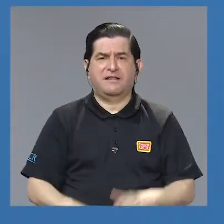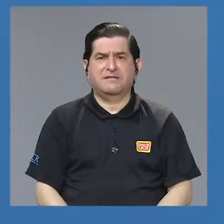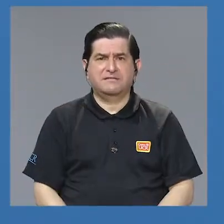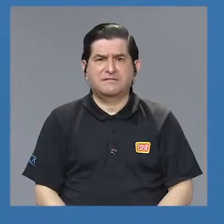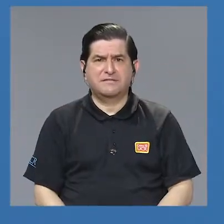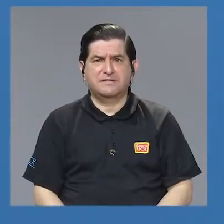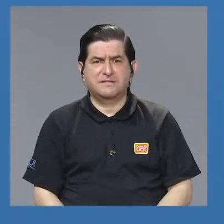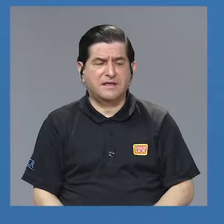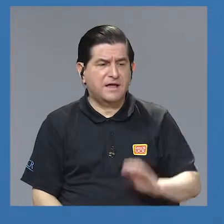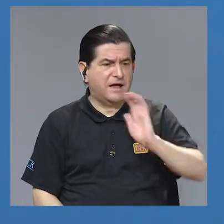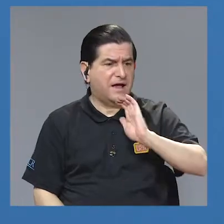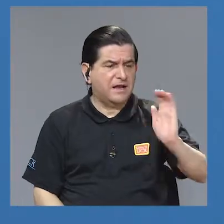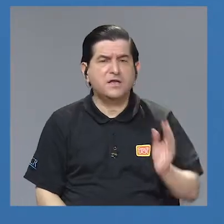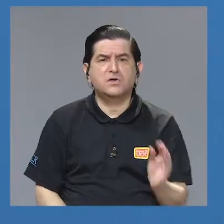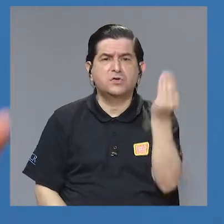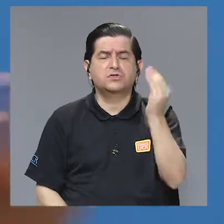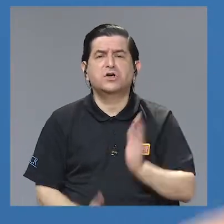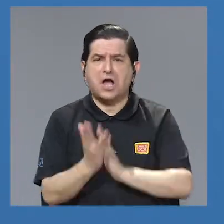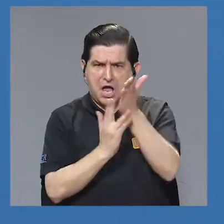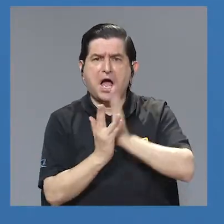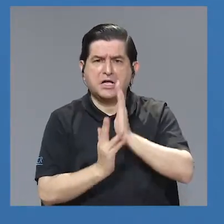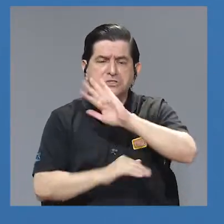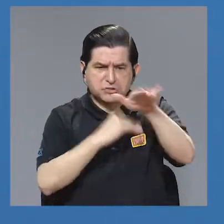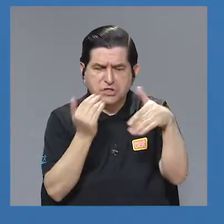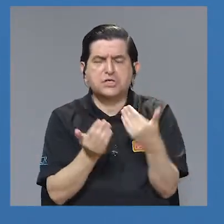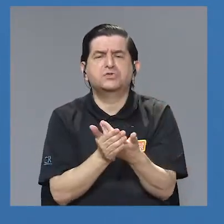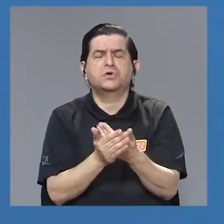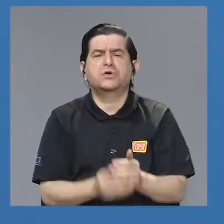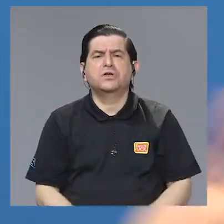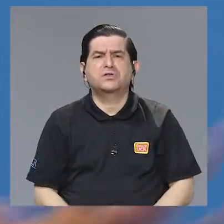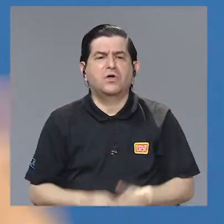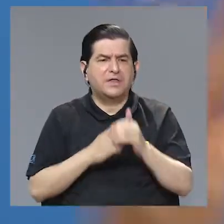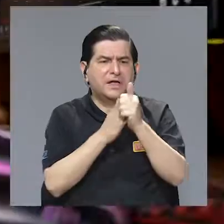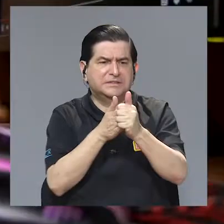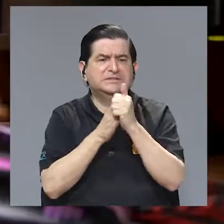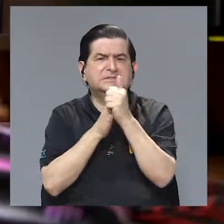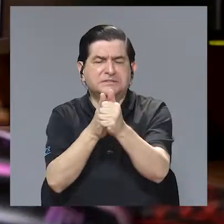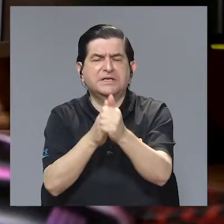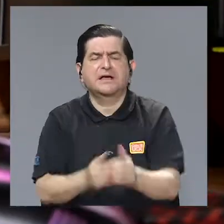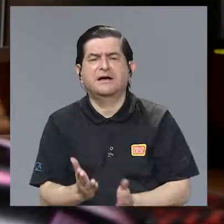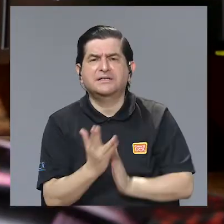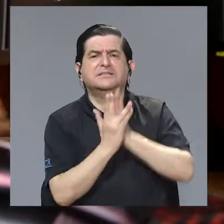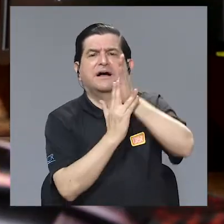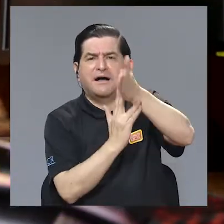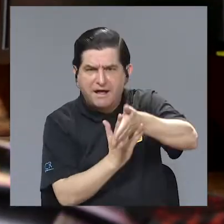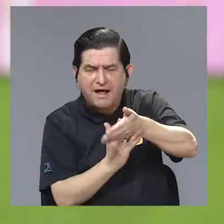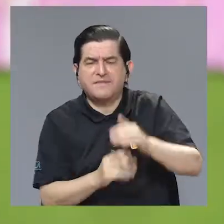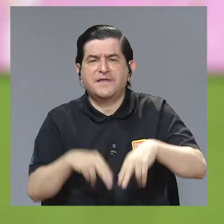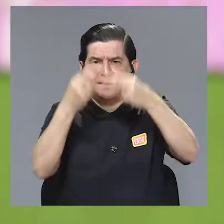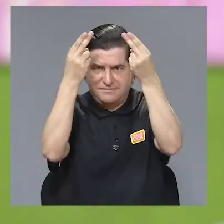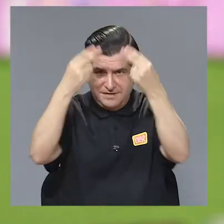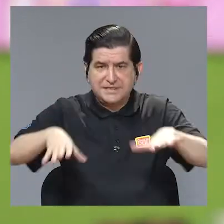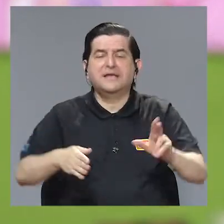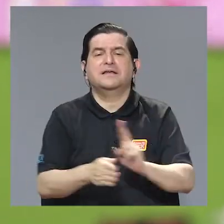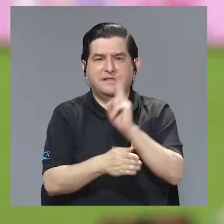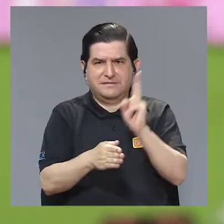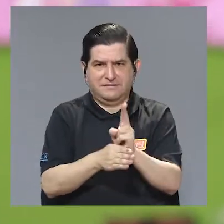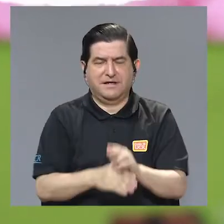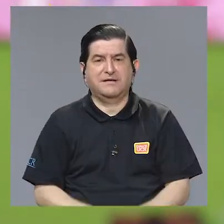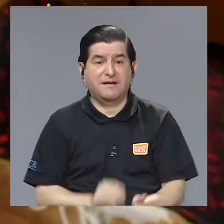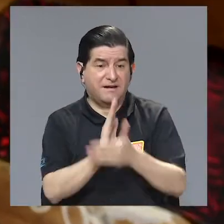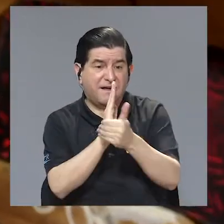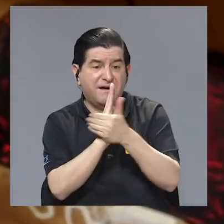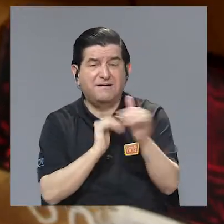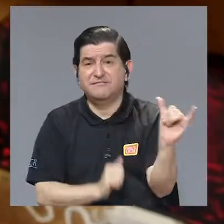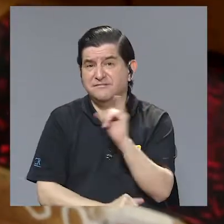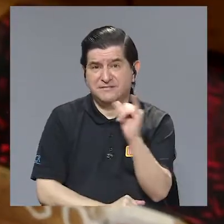en cuanto a los chicos que están teniendo acceso y pueden tener todo utilizar todas estas guías que están dando por medio de internet, ¿verdad? La